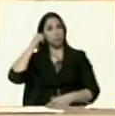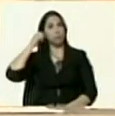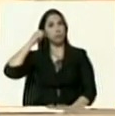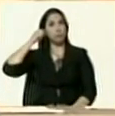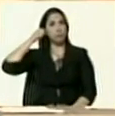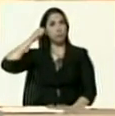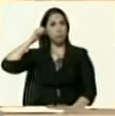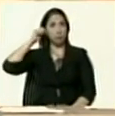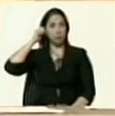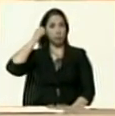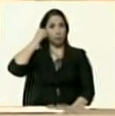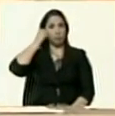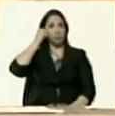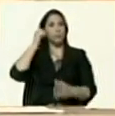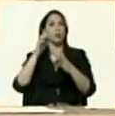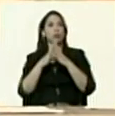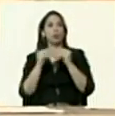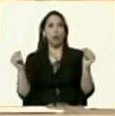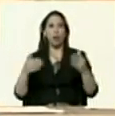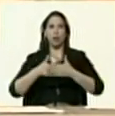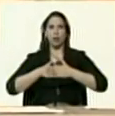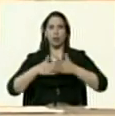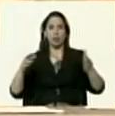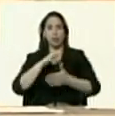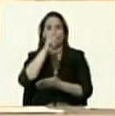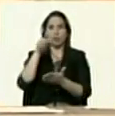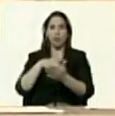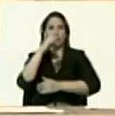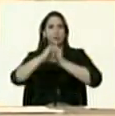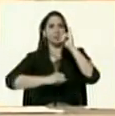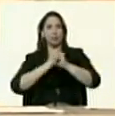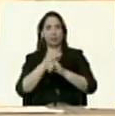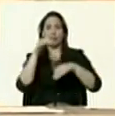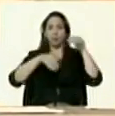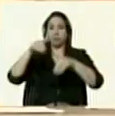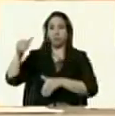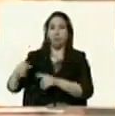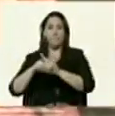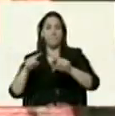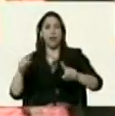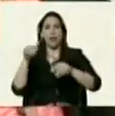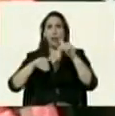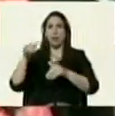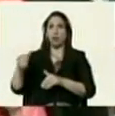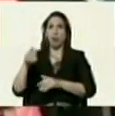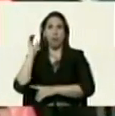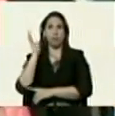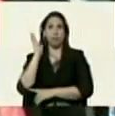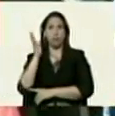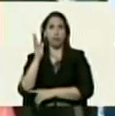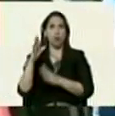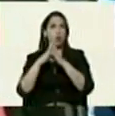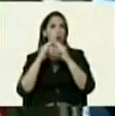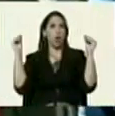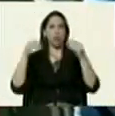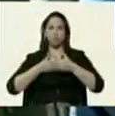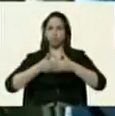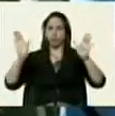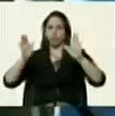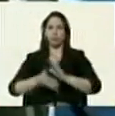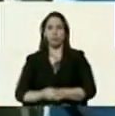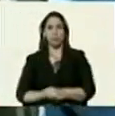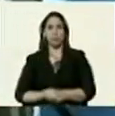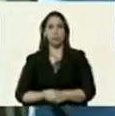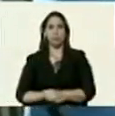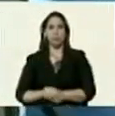compañeros, todas las garantías nacionales, internacionales, electorales para las elecciones parlamentarias, todas. Con